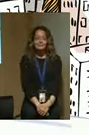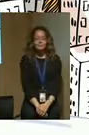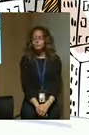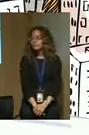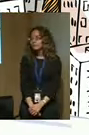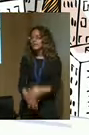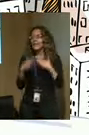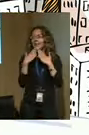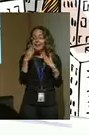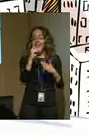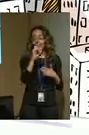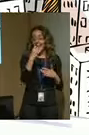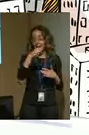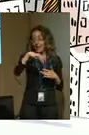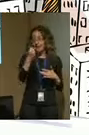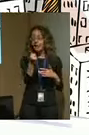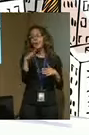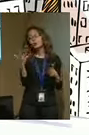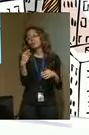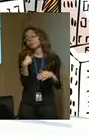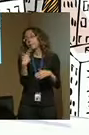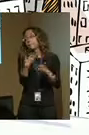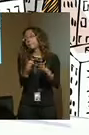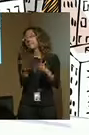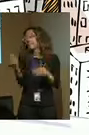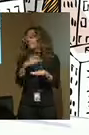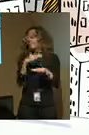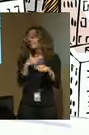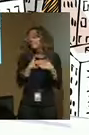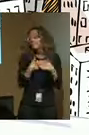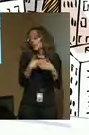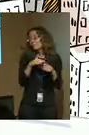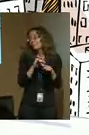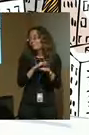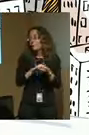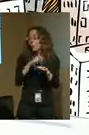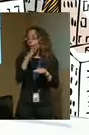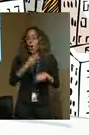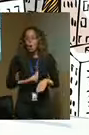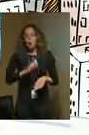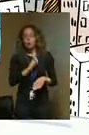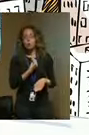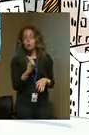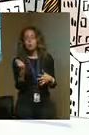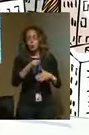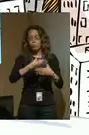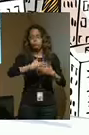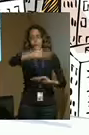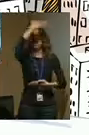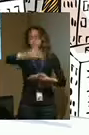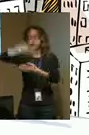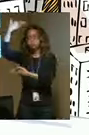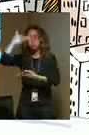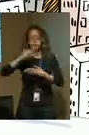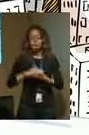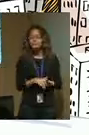Muchas gracias, Diana. Quiero pedir disculpas a Diana y al miembro de la mesa por el susto que se han llevado con los paneles. Bueno,